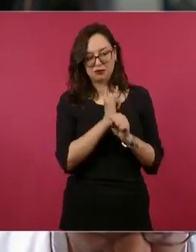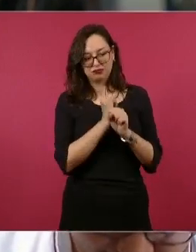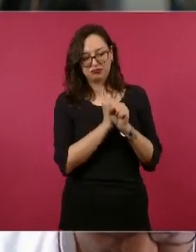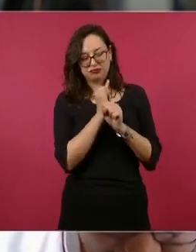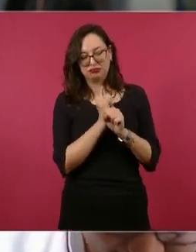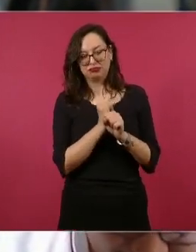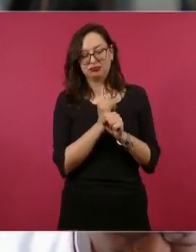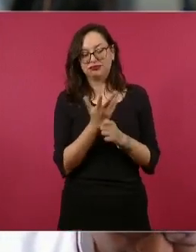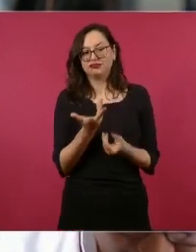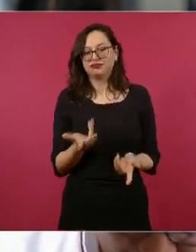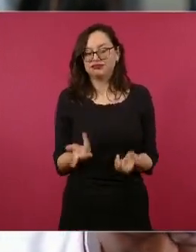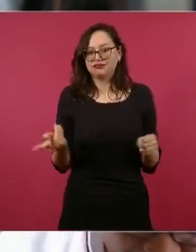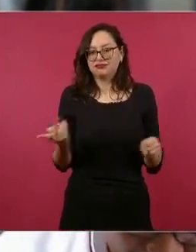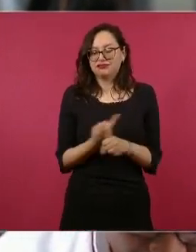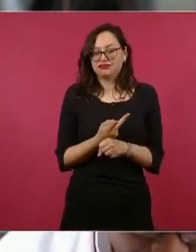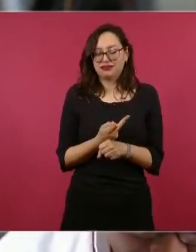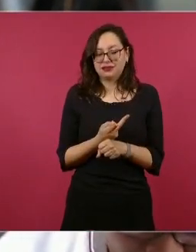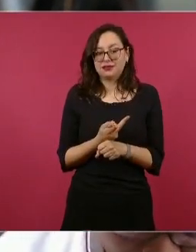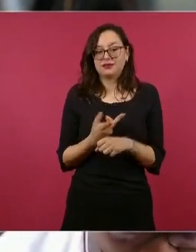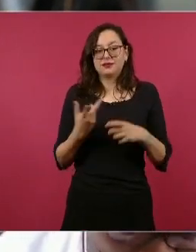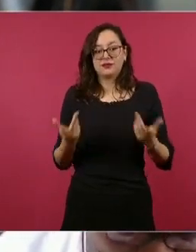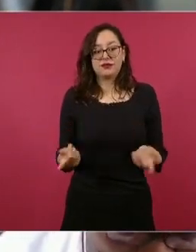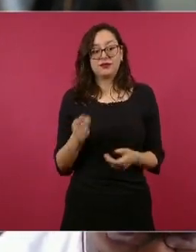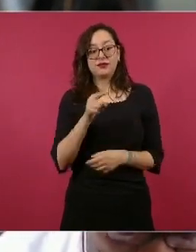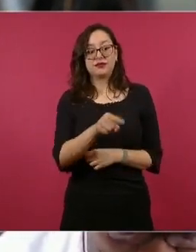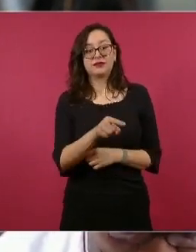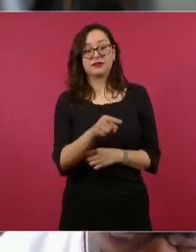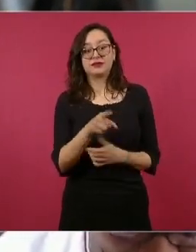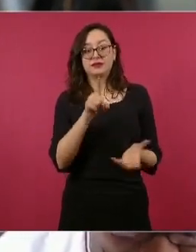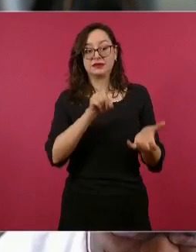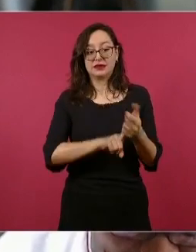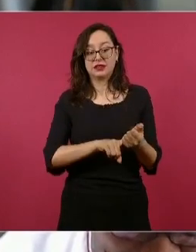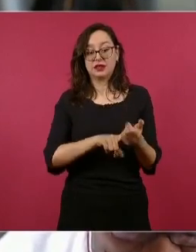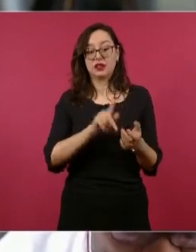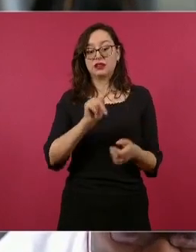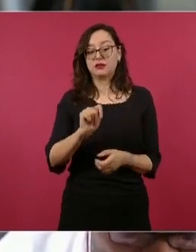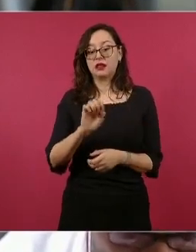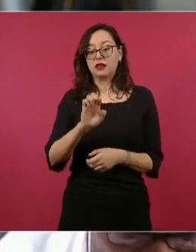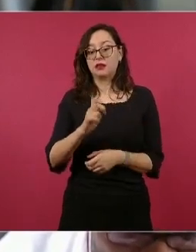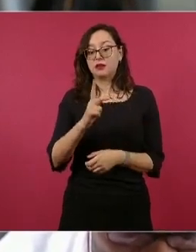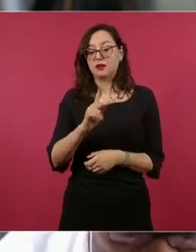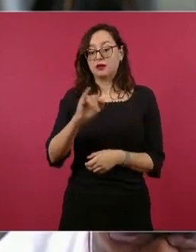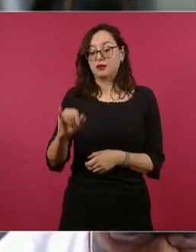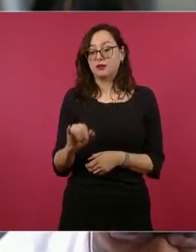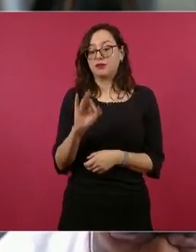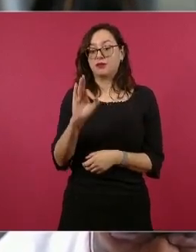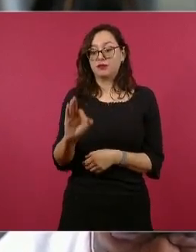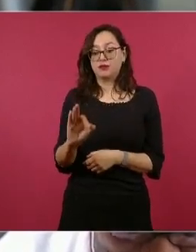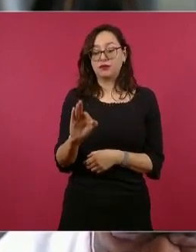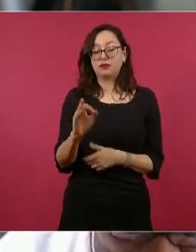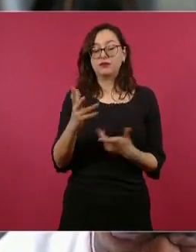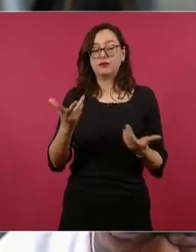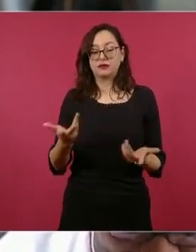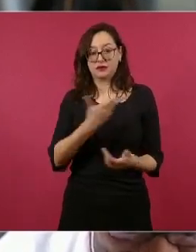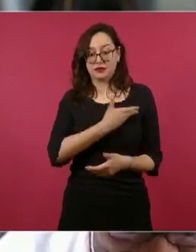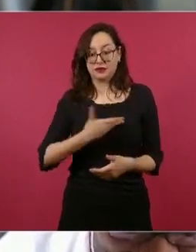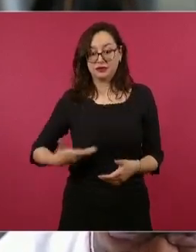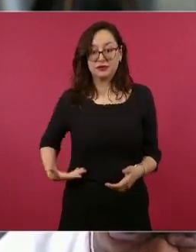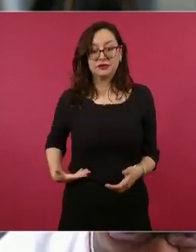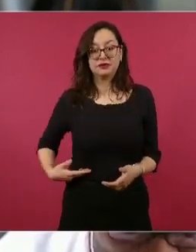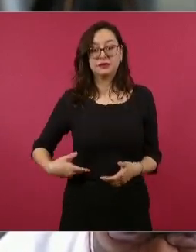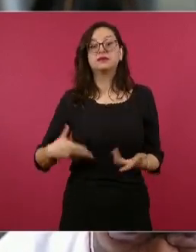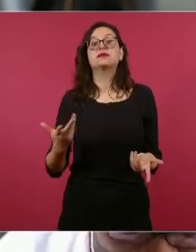importante ¿por qué se quería a Reyes Rodríguez Mondragón al frente del tribunal electoral? Pues era porque tenían una maquinación